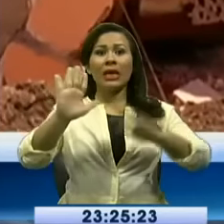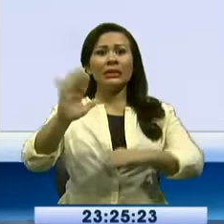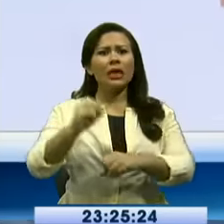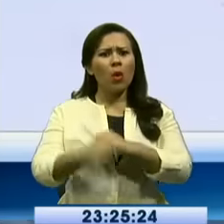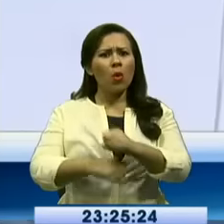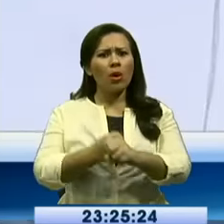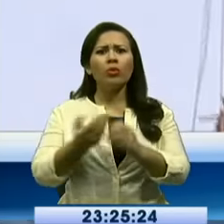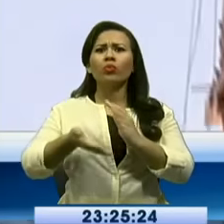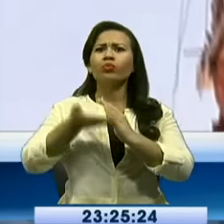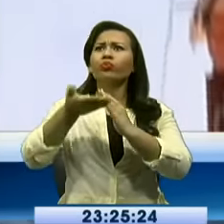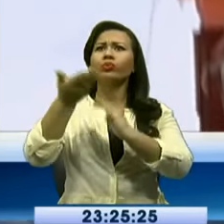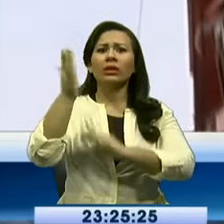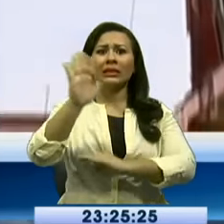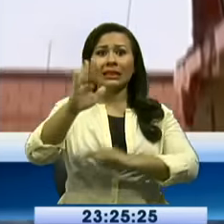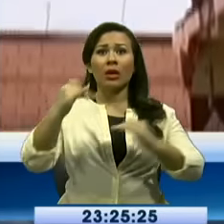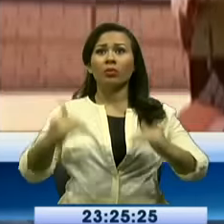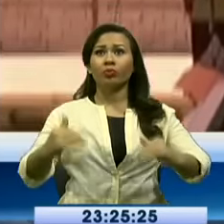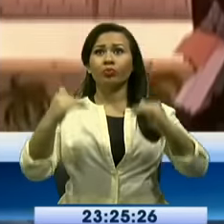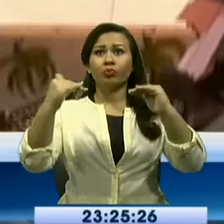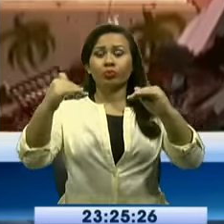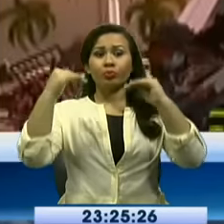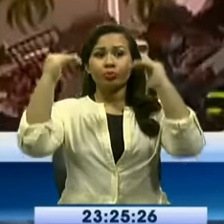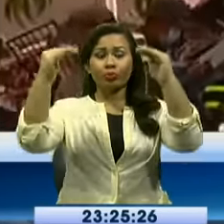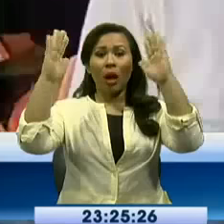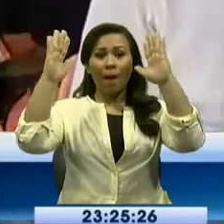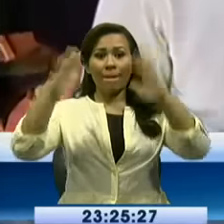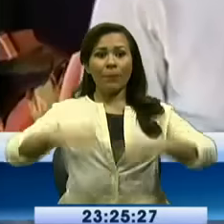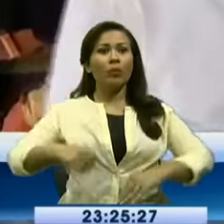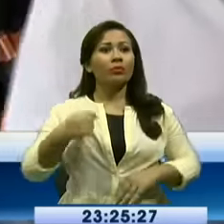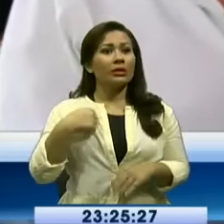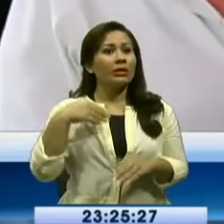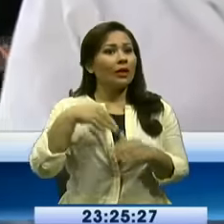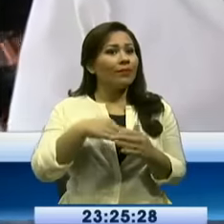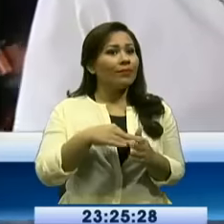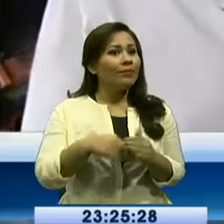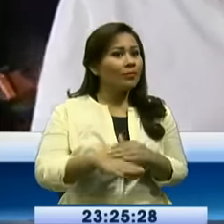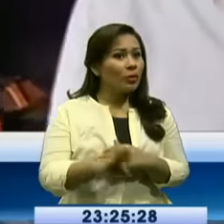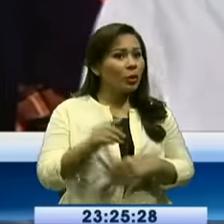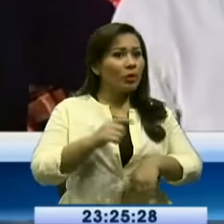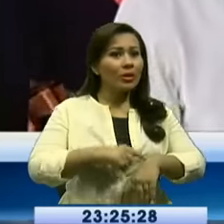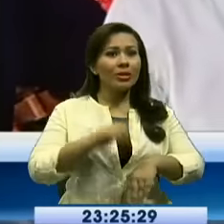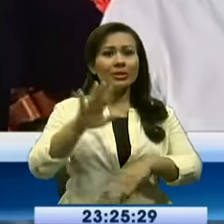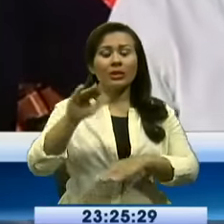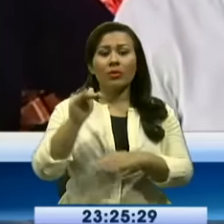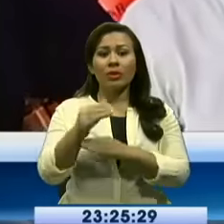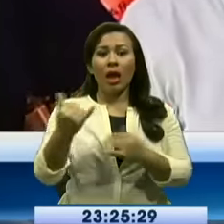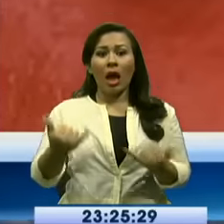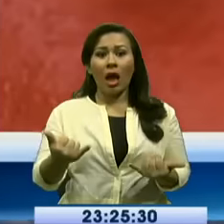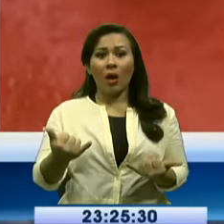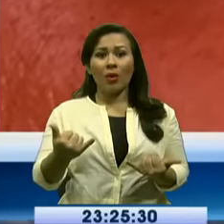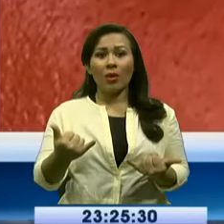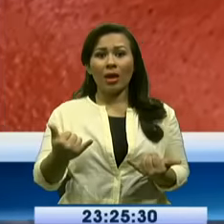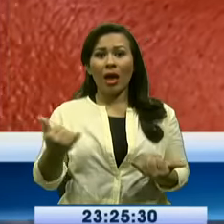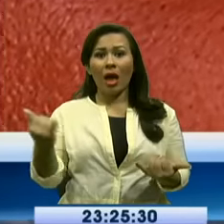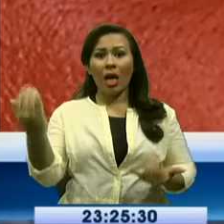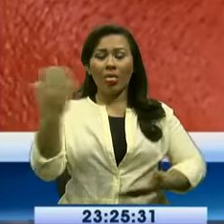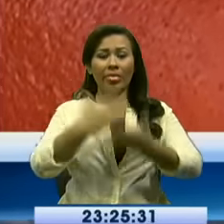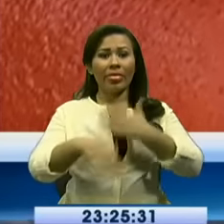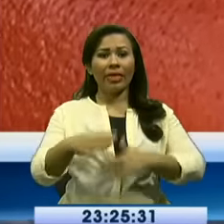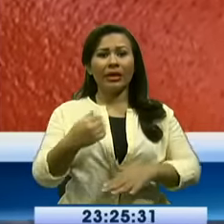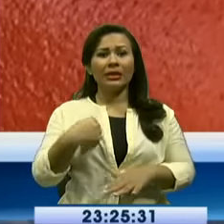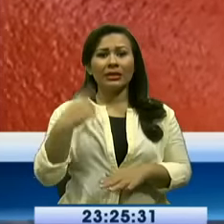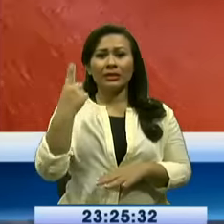terremoto tenía 5 pisos. Ese día ella entró a las 5 de la tarde y ahora los números aparecen con